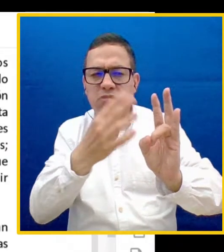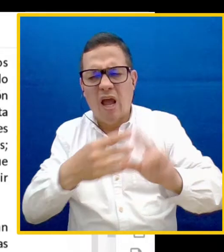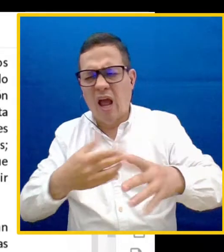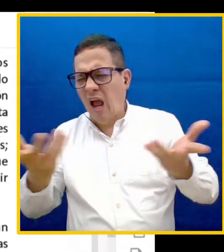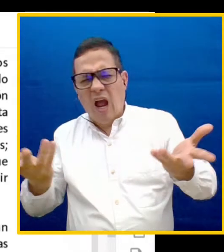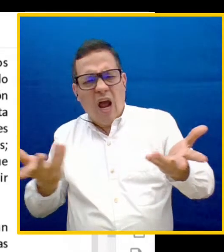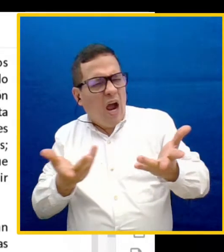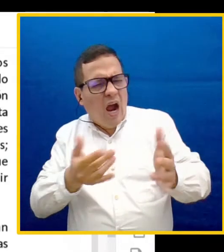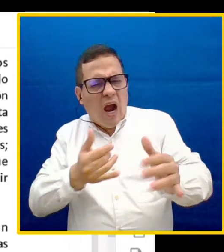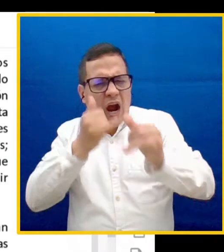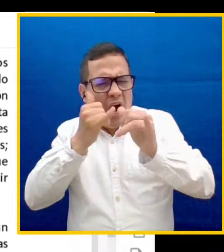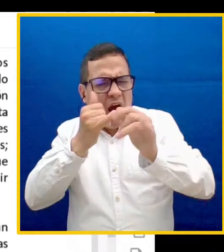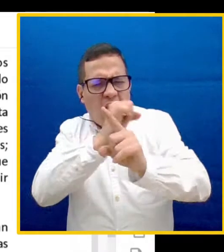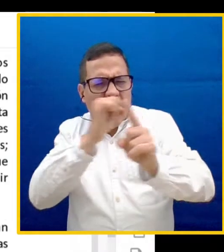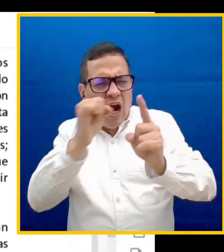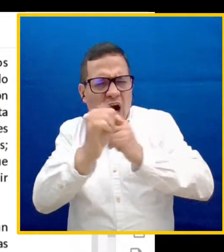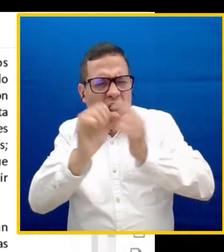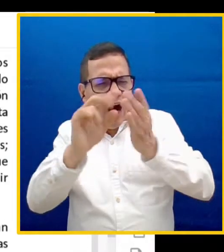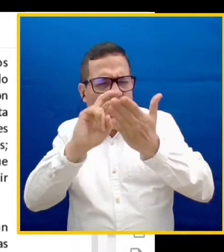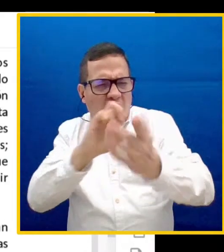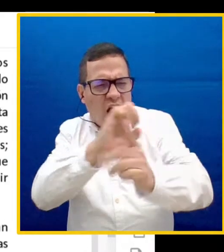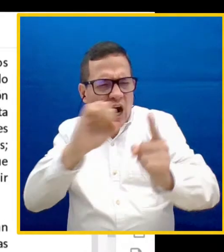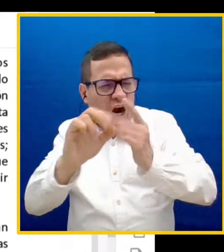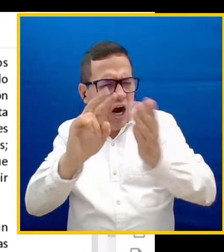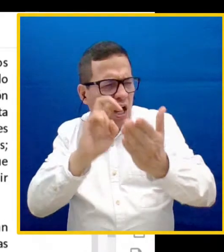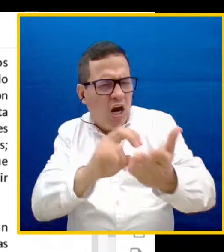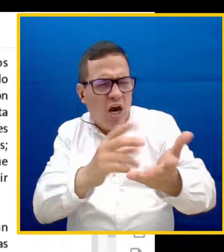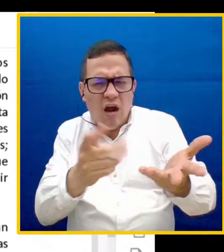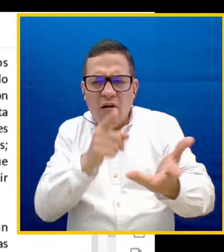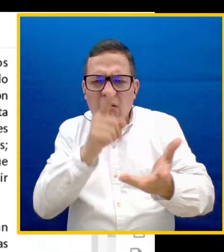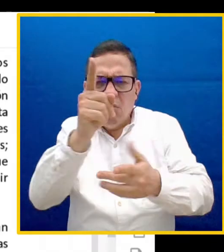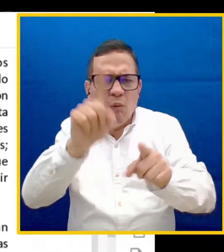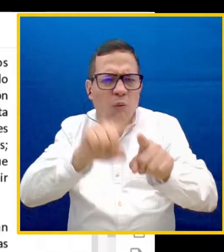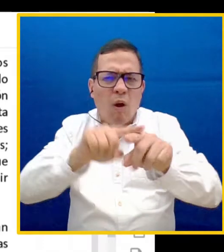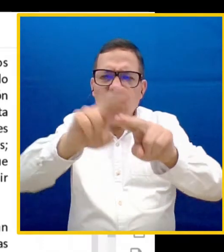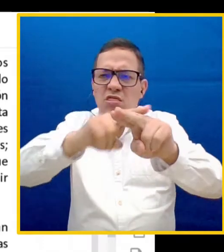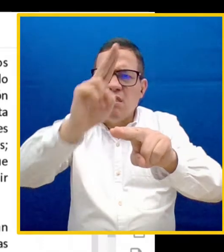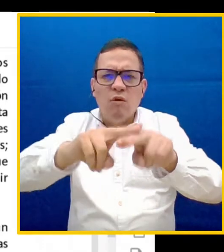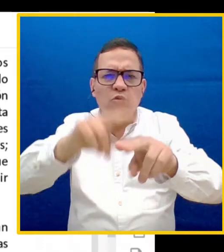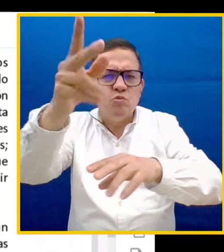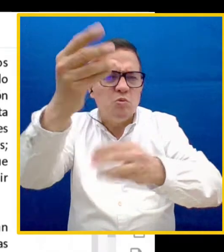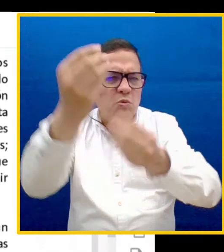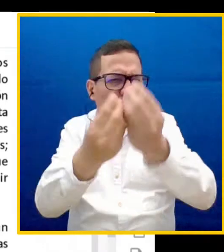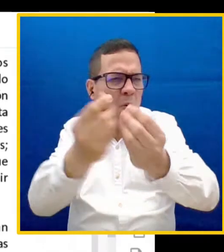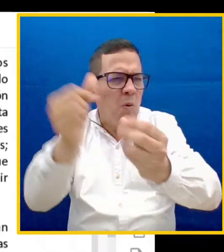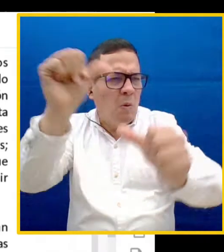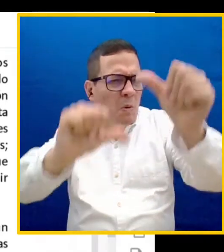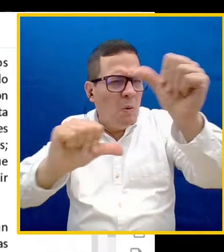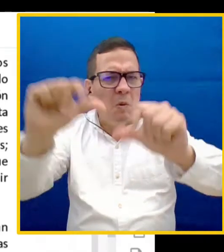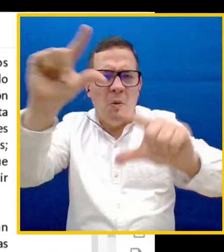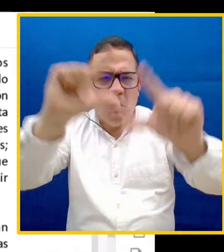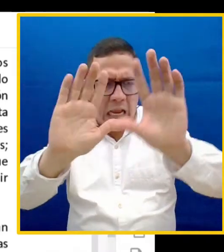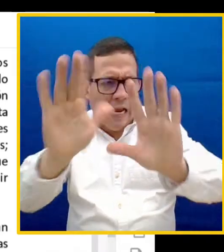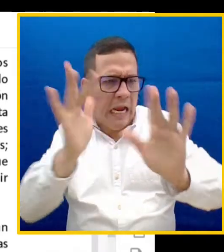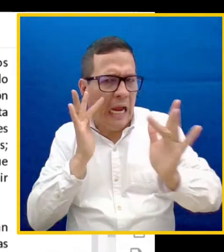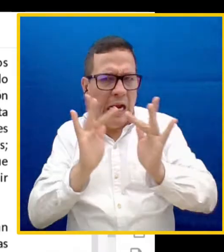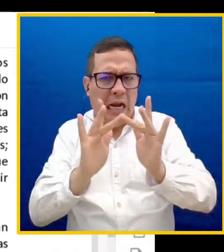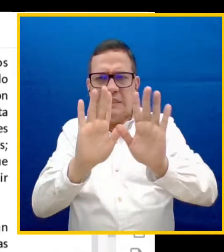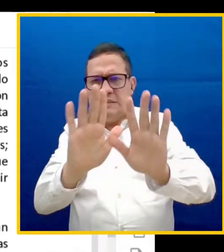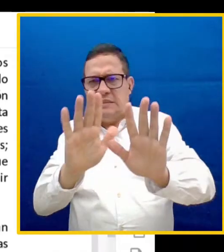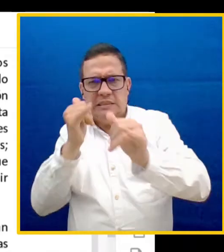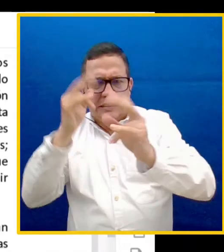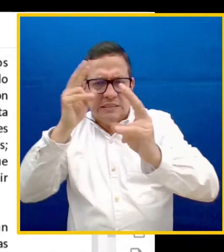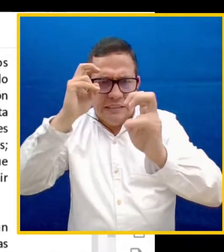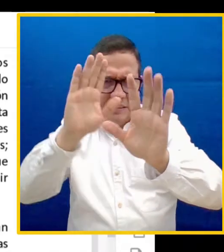considera un producto de las ciencias naturales y su particular paradigma de cientificidad.